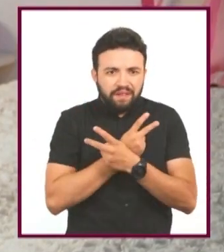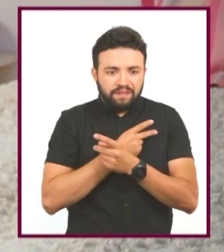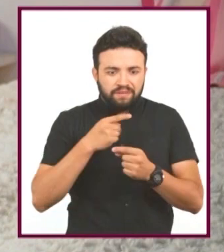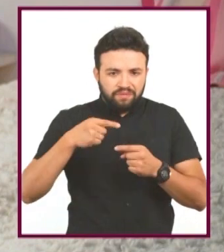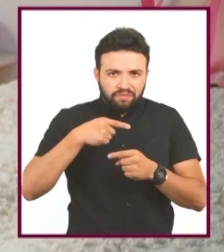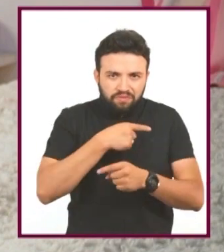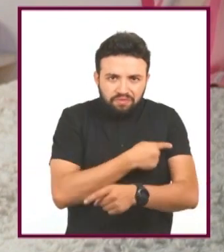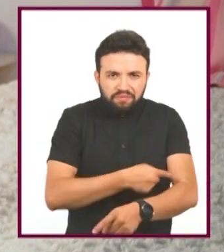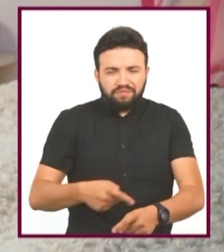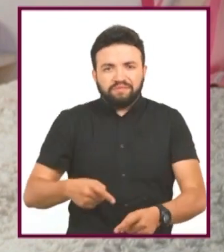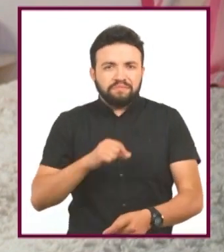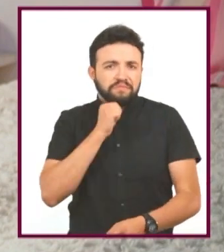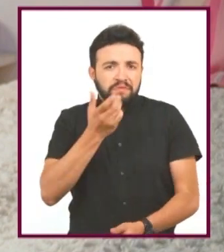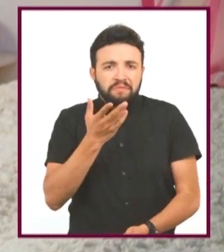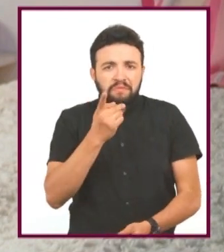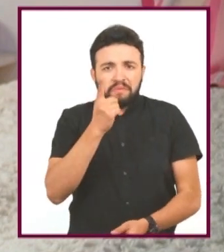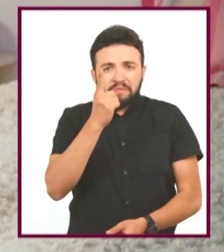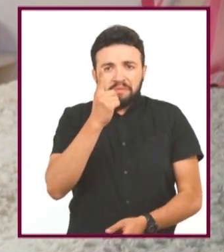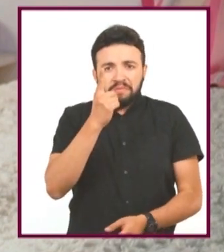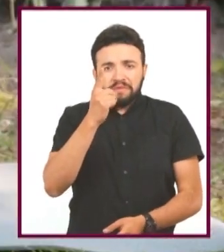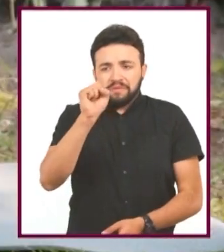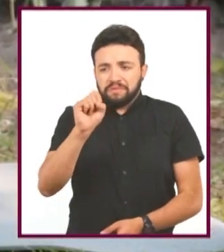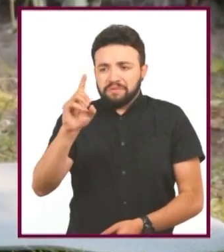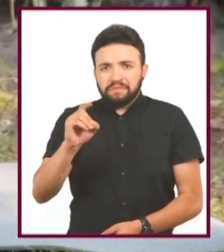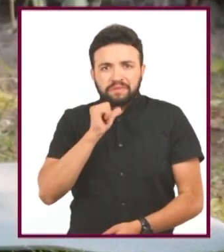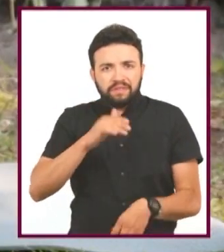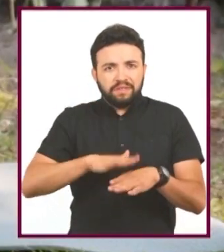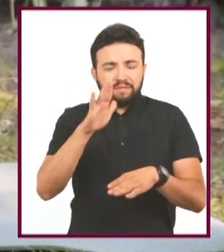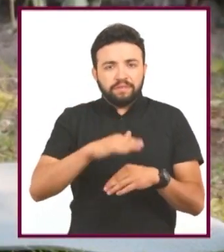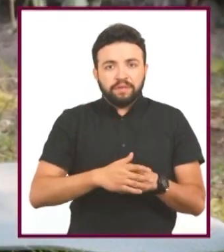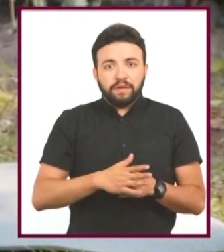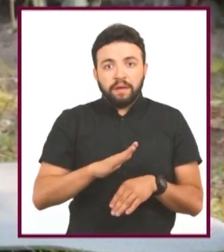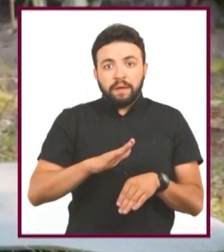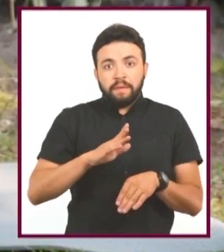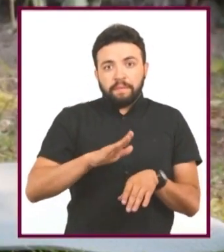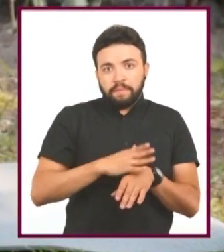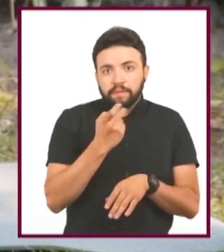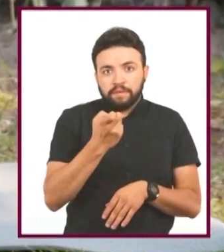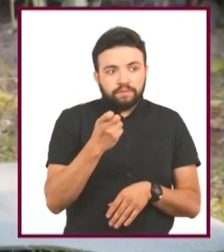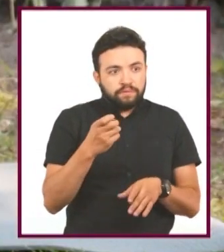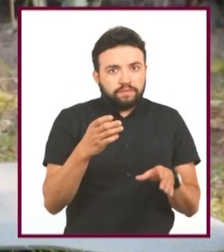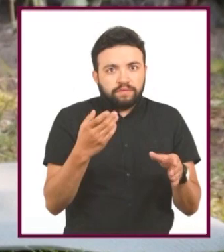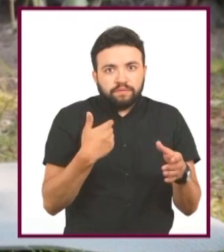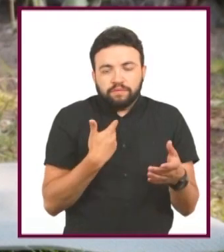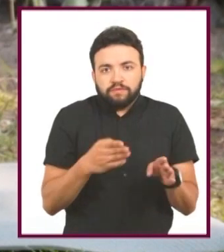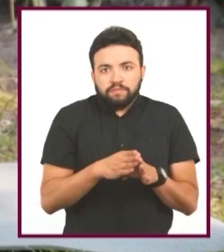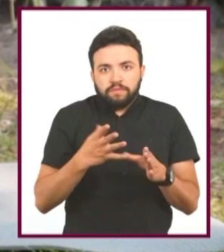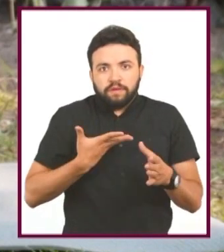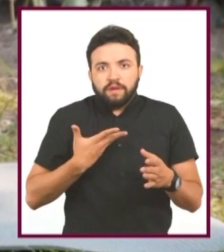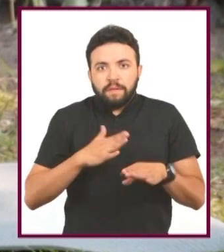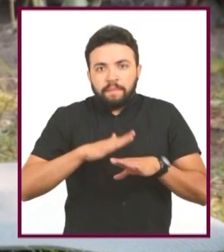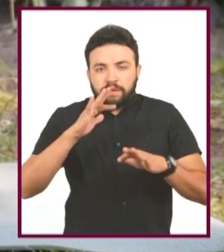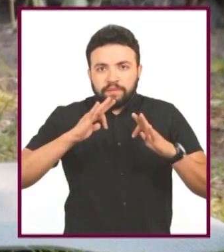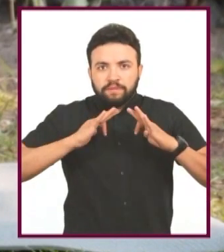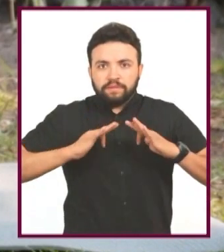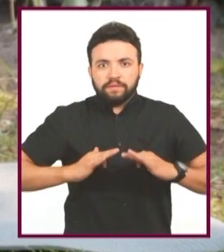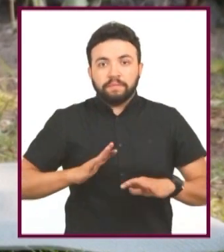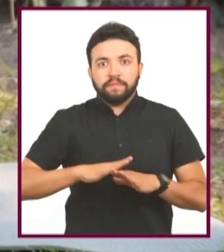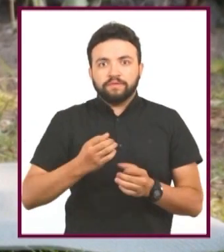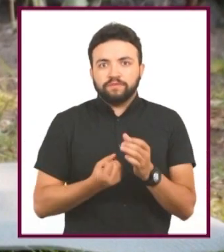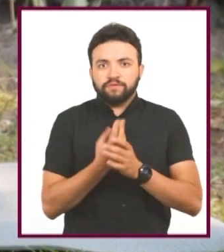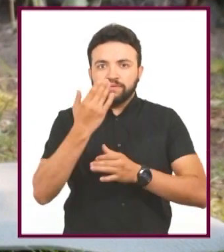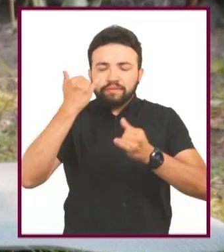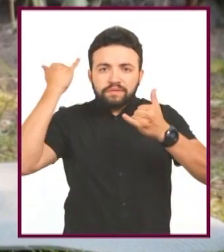largas. Solo te fuiste como un fin de semana. Pero ya con eso tuve para relajarme, traer nuevas ideas. Y